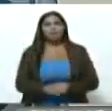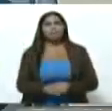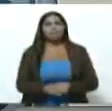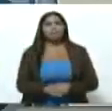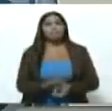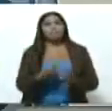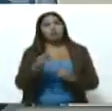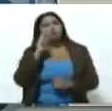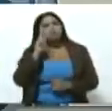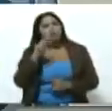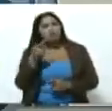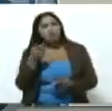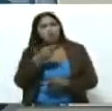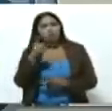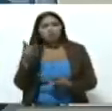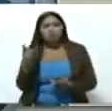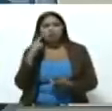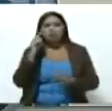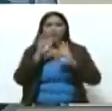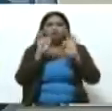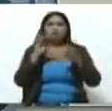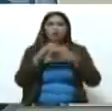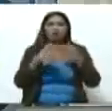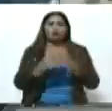que este tipo de